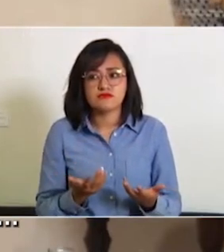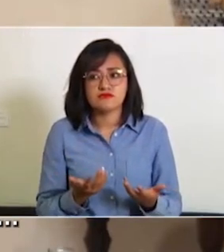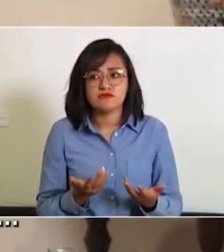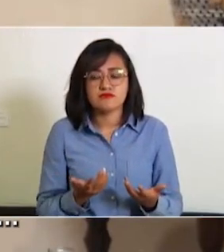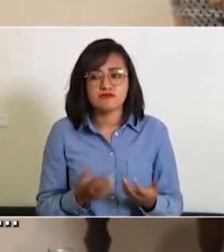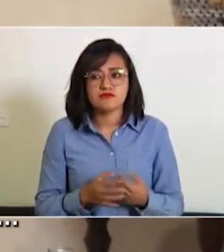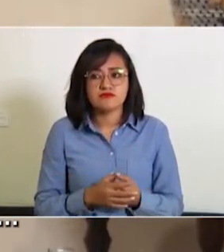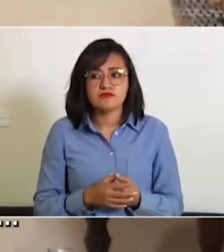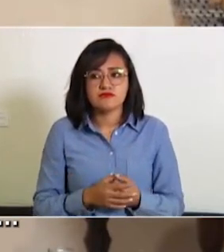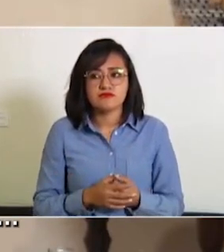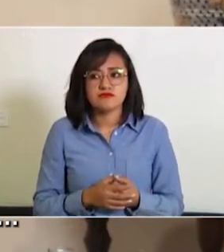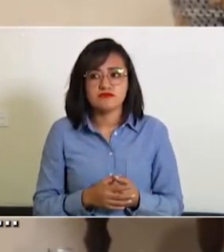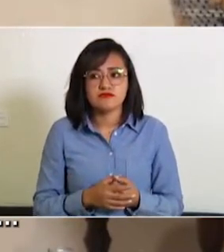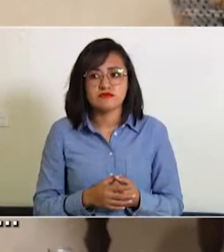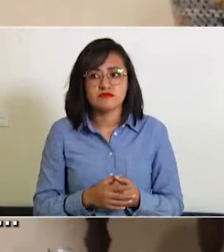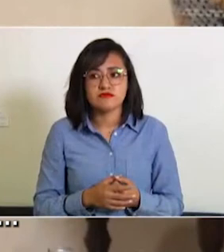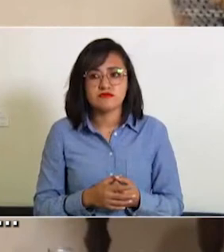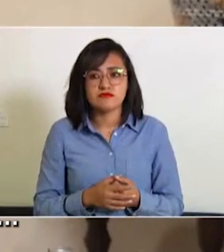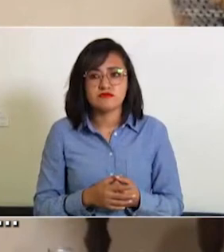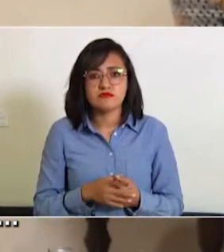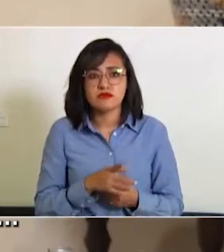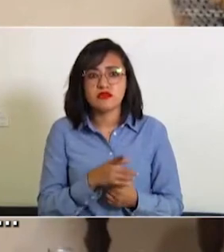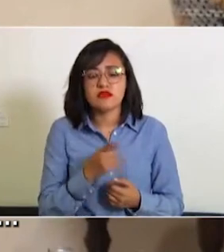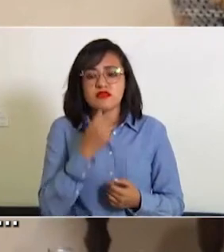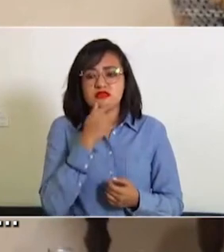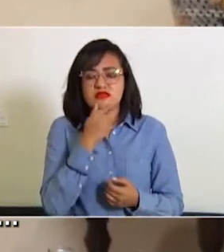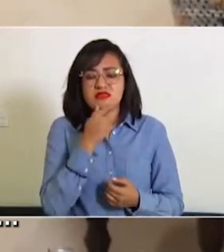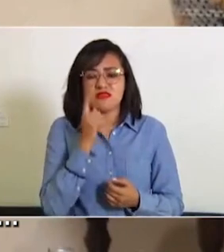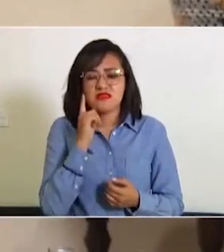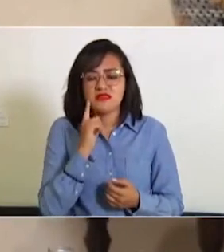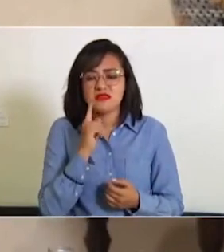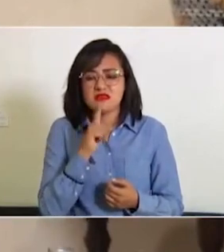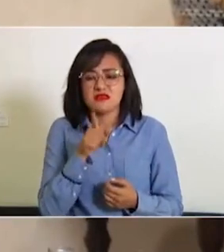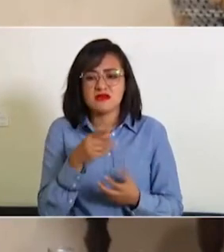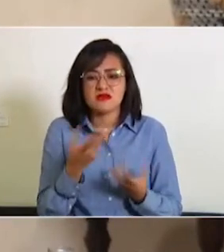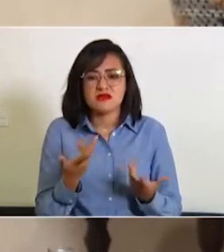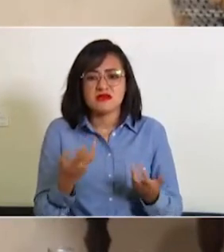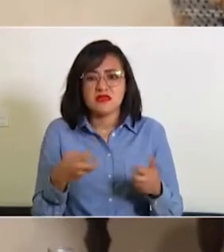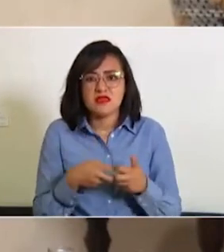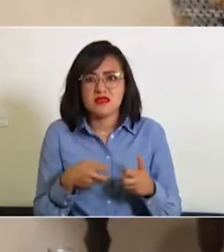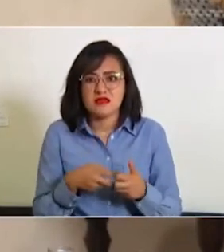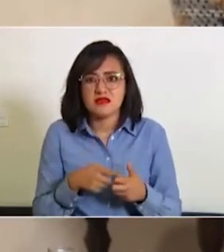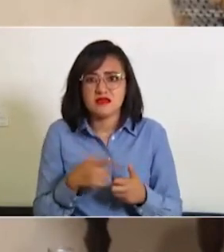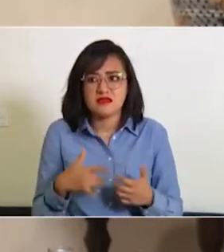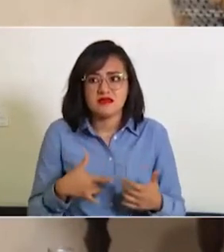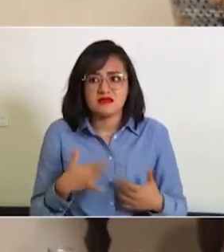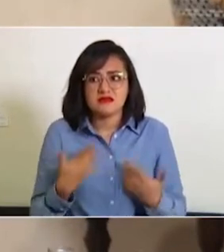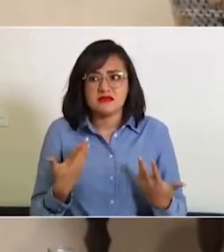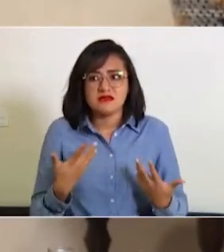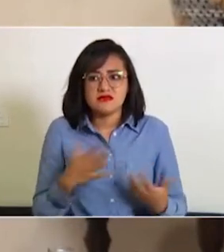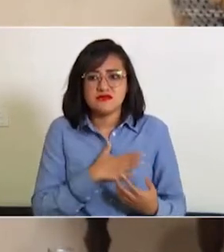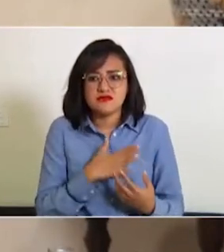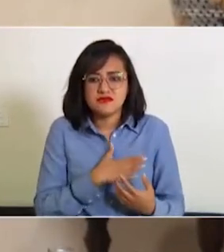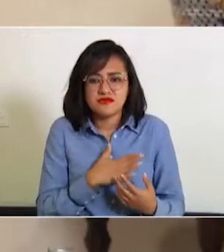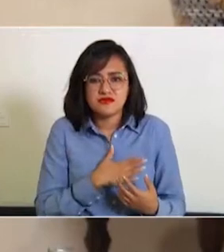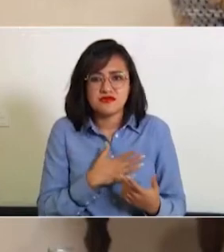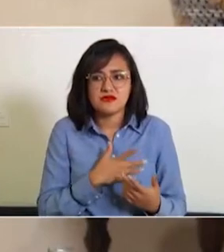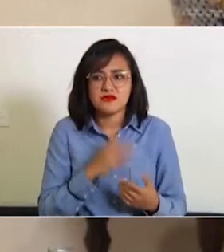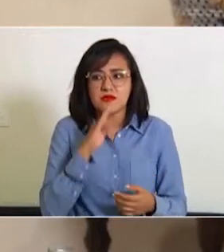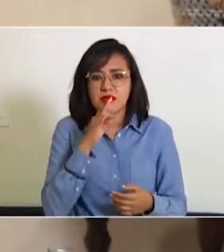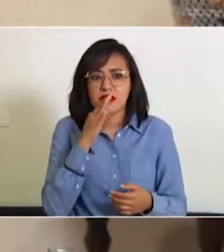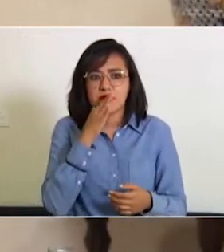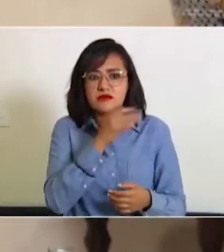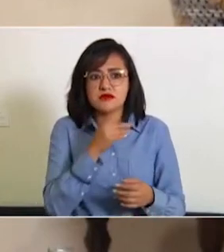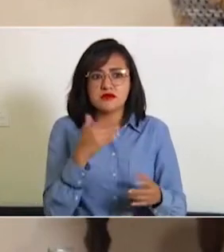reacciones de alteración de muchas de sus síntomas, frecuencia cardíaca y demás